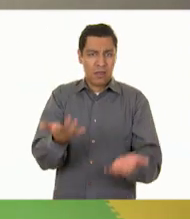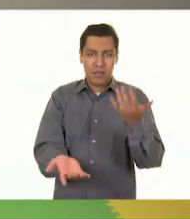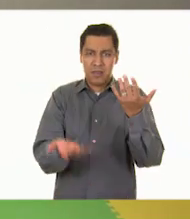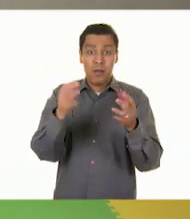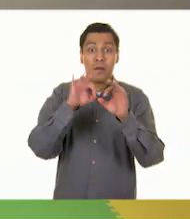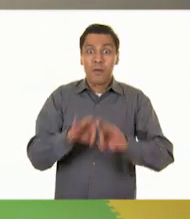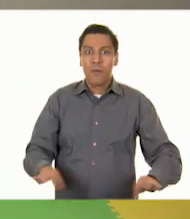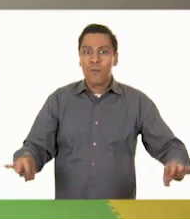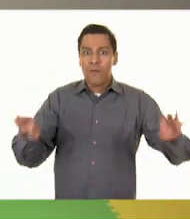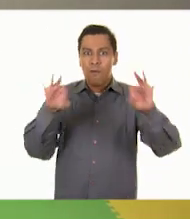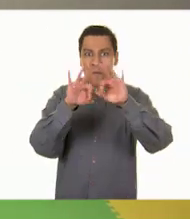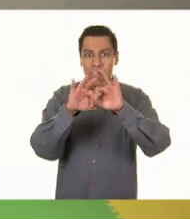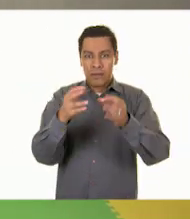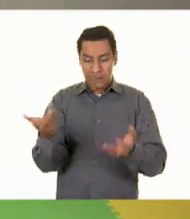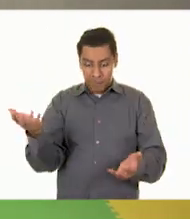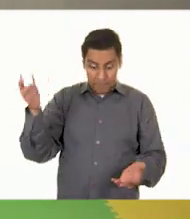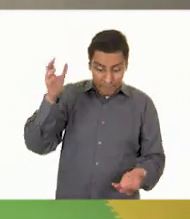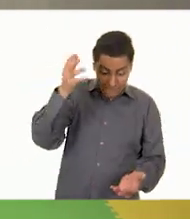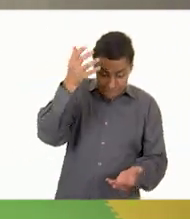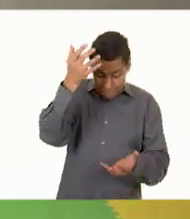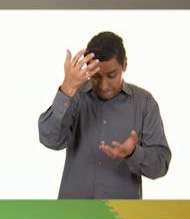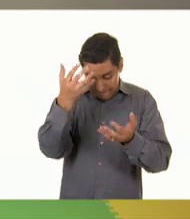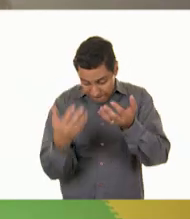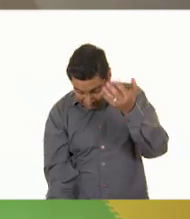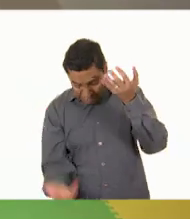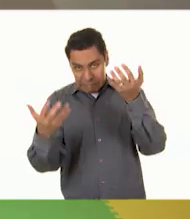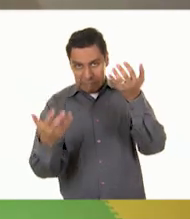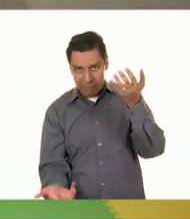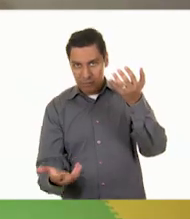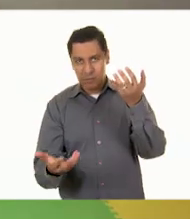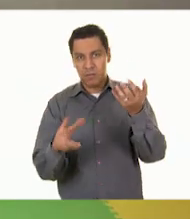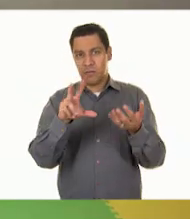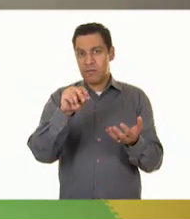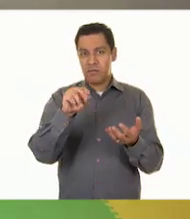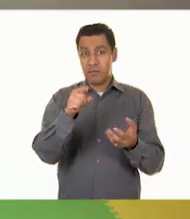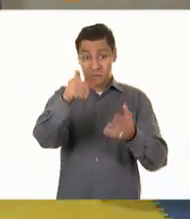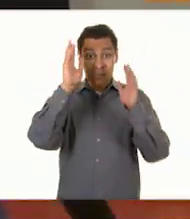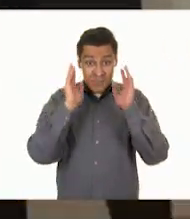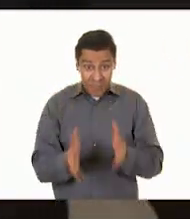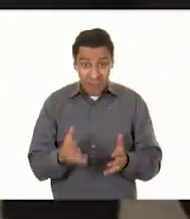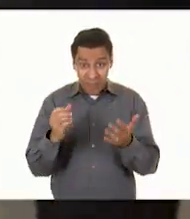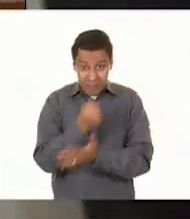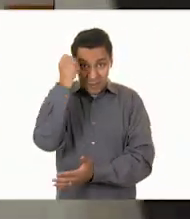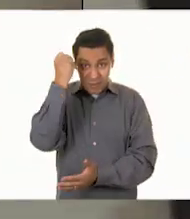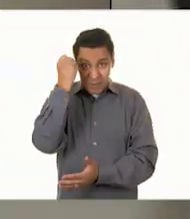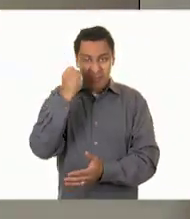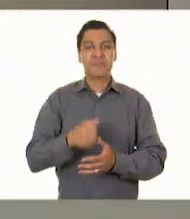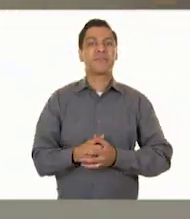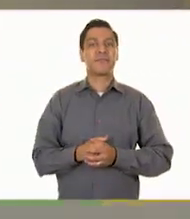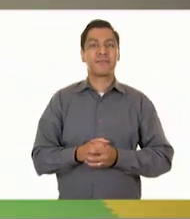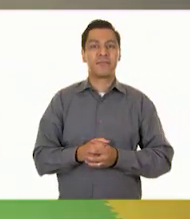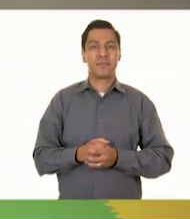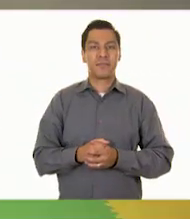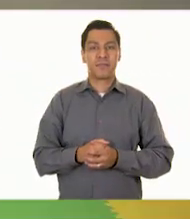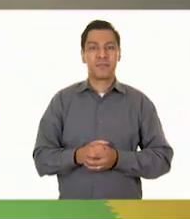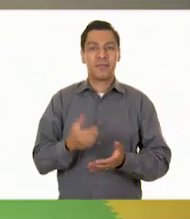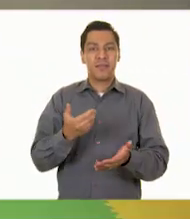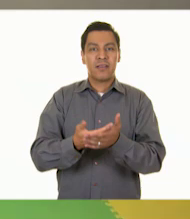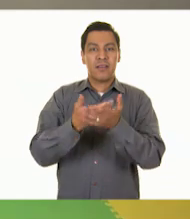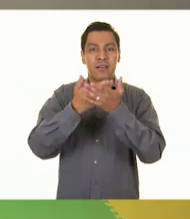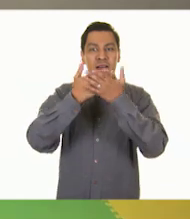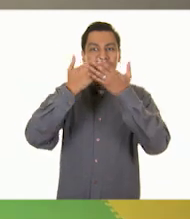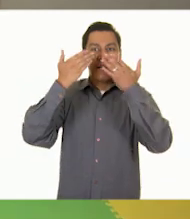importante es que el globo no caiga al suelo lo lograste ahora